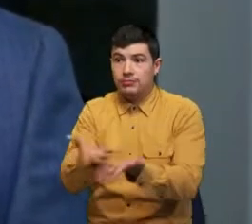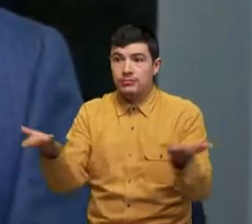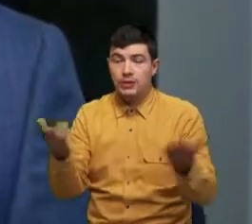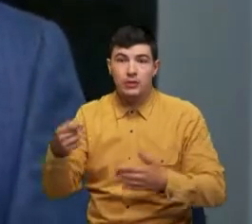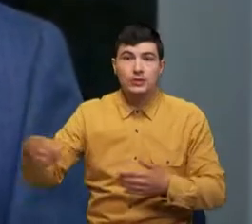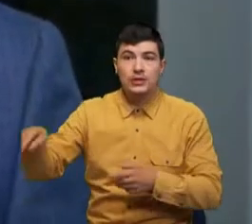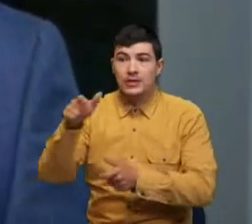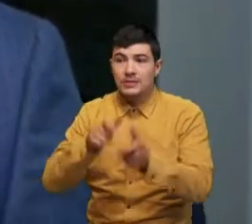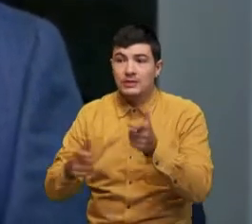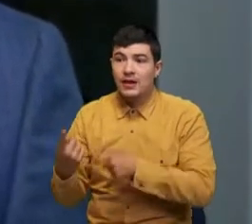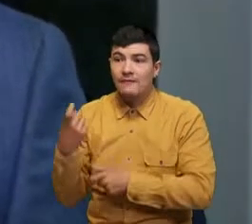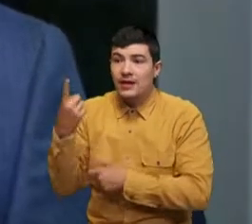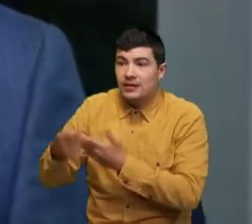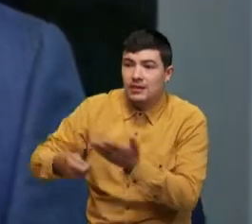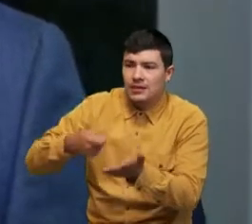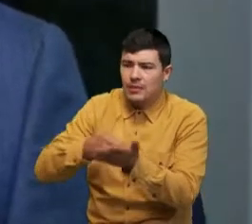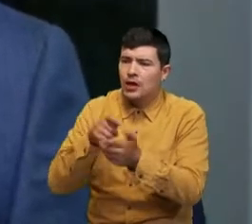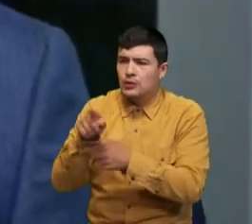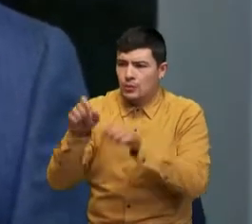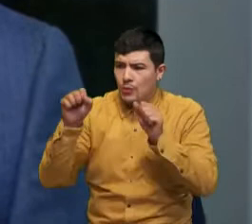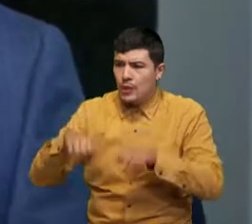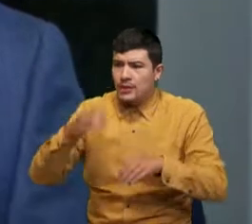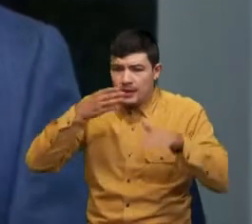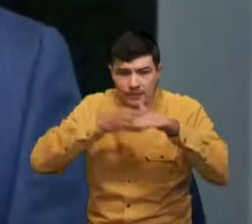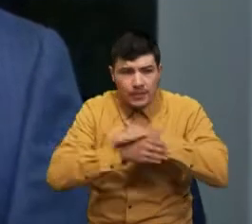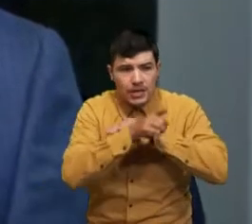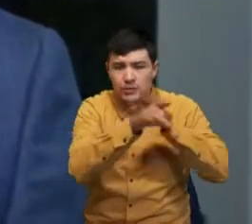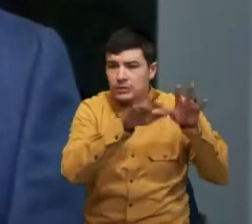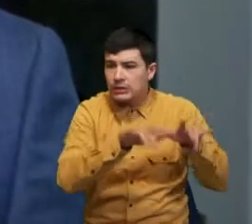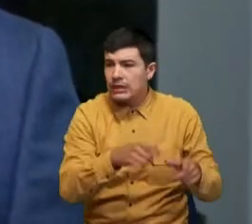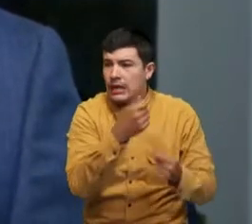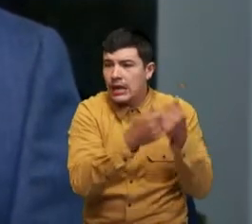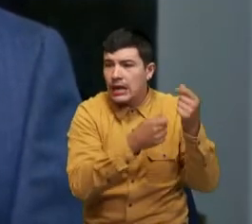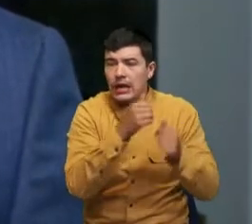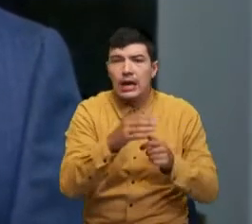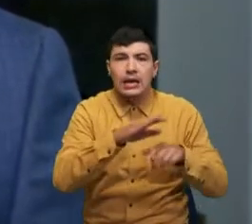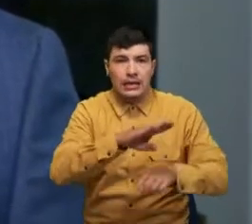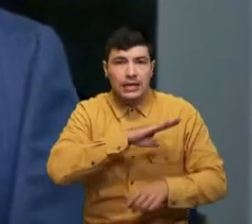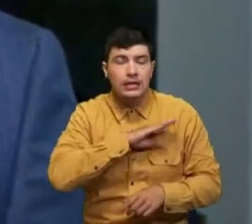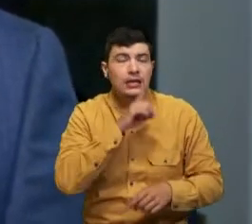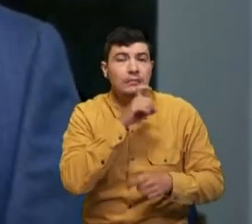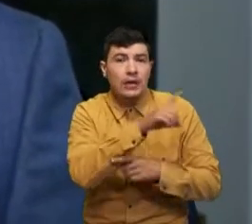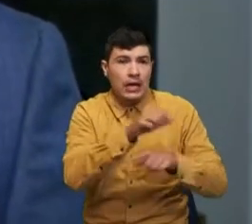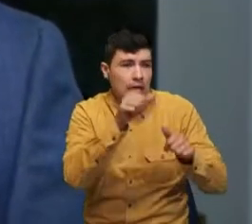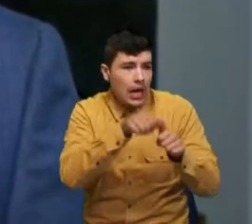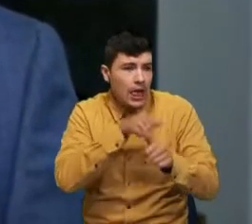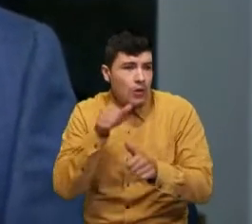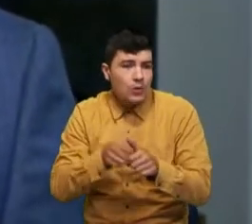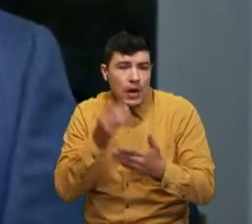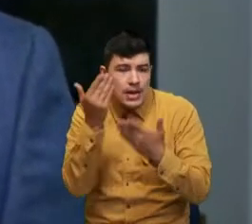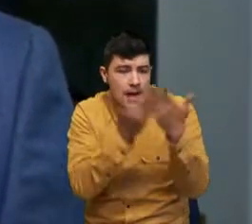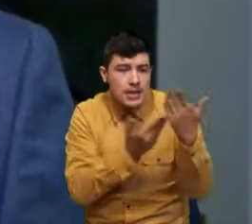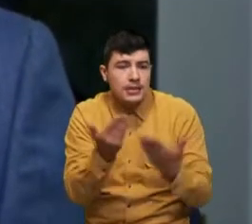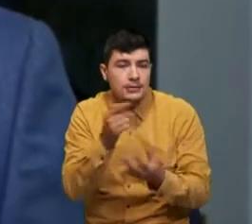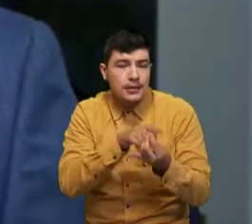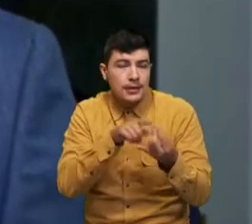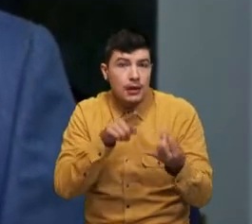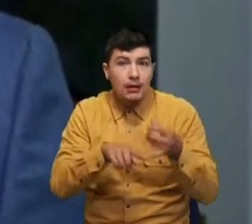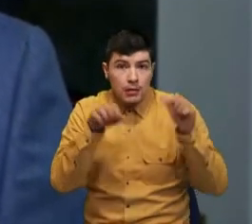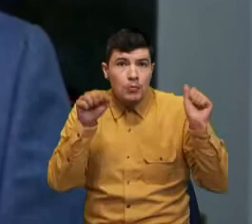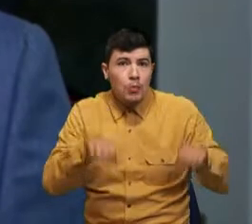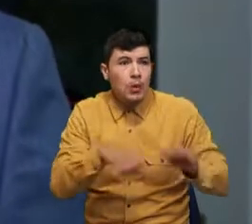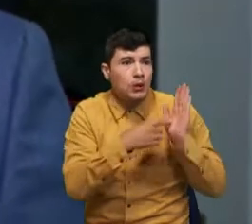de morosidad se pueden acercar a la secretaría de hacienda y que les realicen a cada uno el que es su caso y presentar incluso